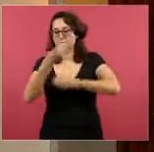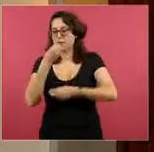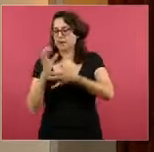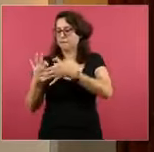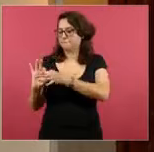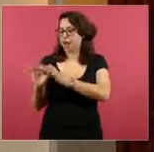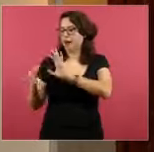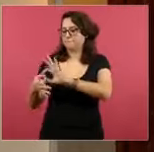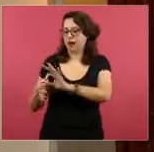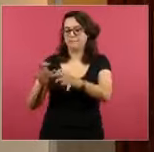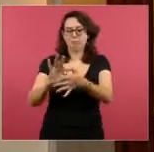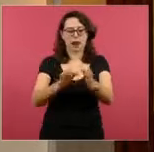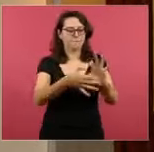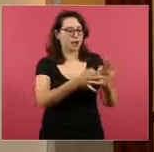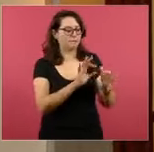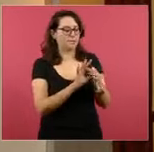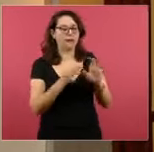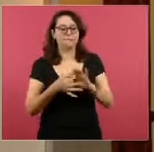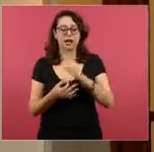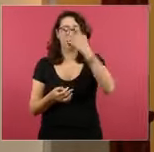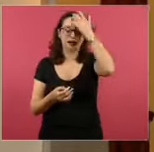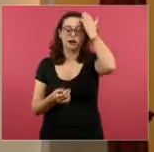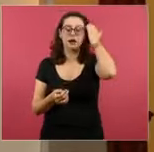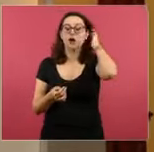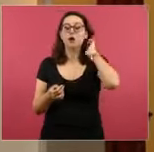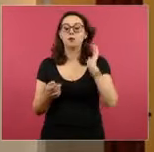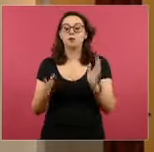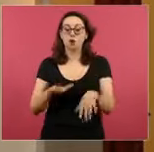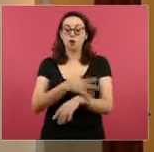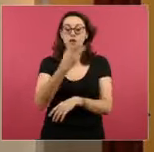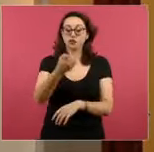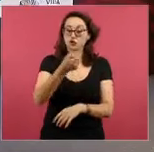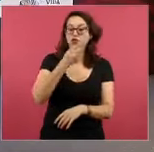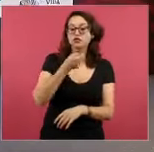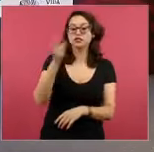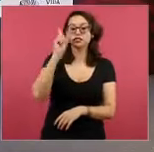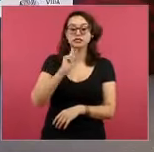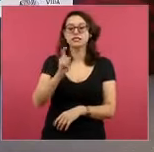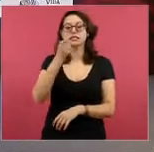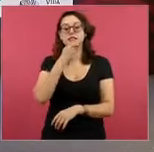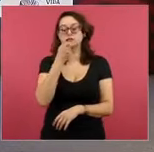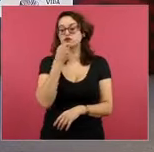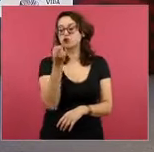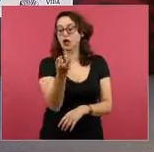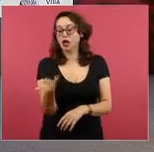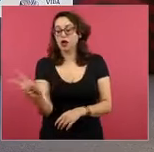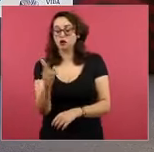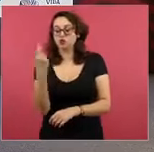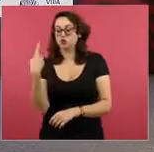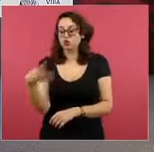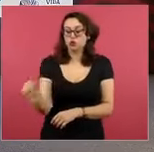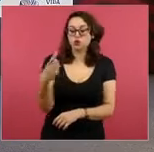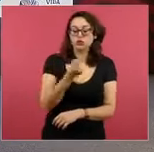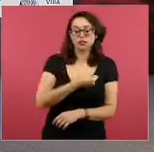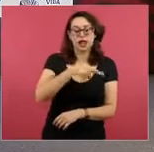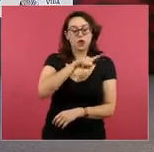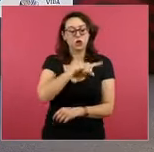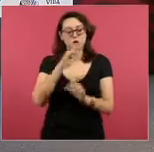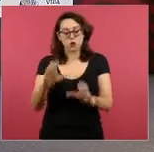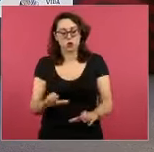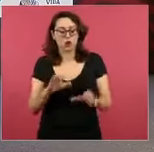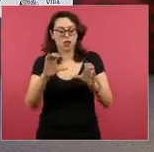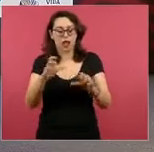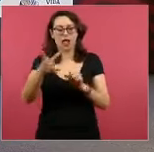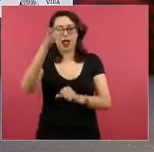que el niño y la niña va a aprender todo eso que está relacionado para que pueda cuidar su salud, para que pueda manifestarlo